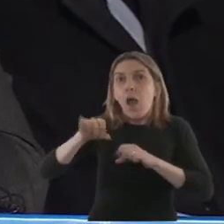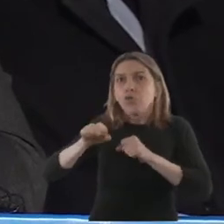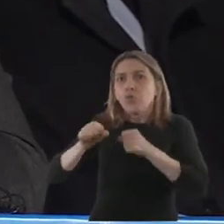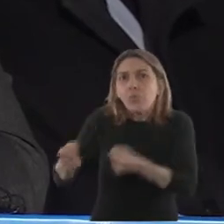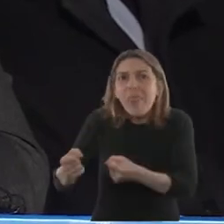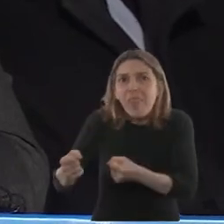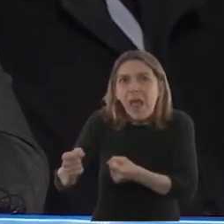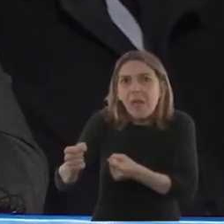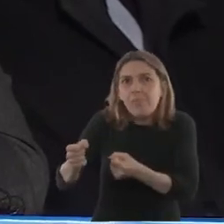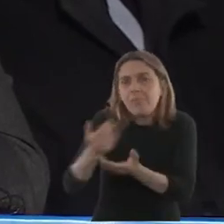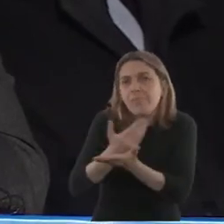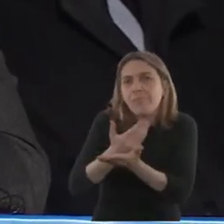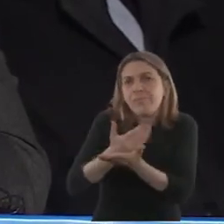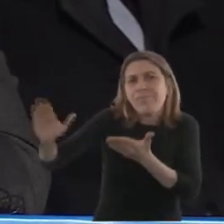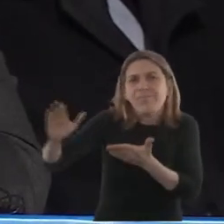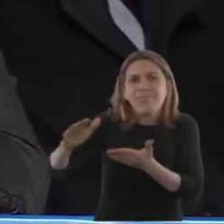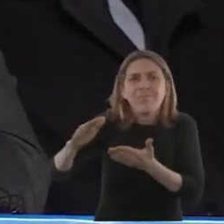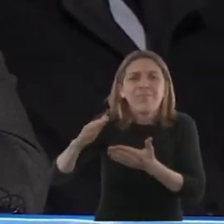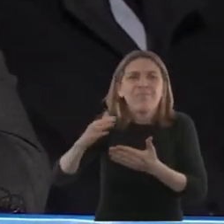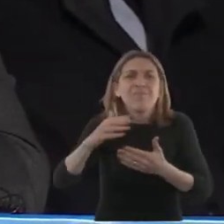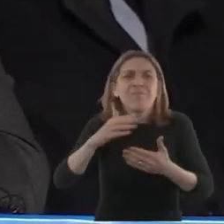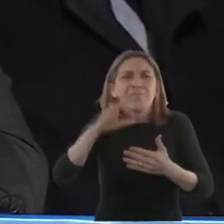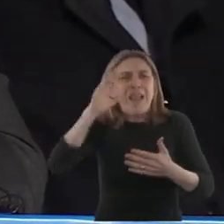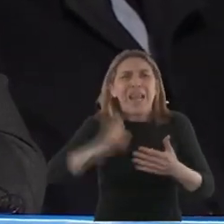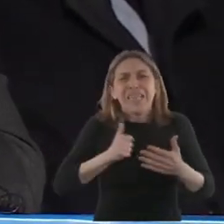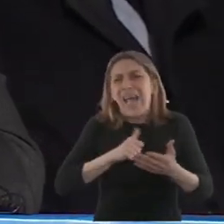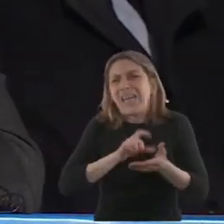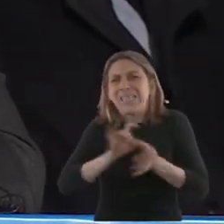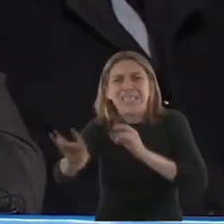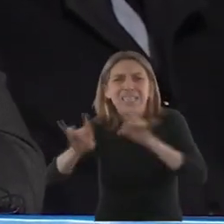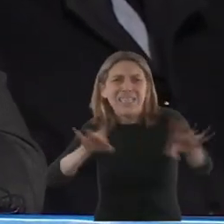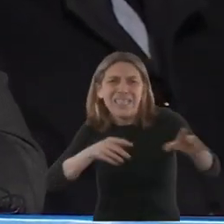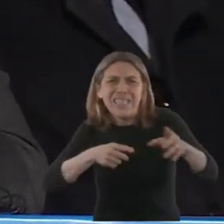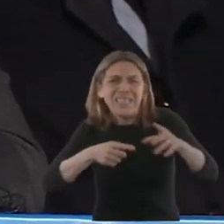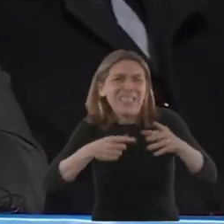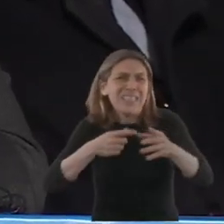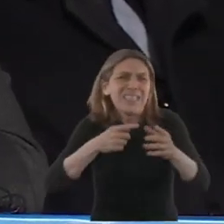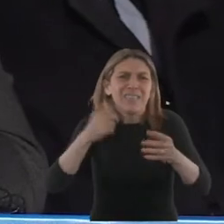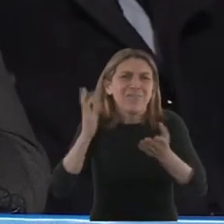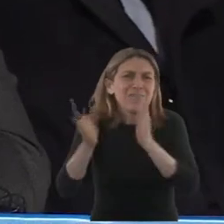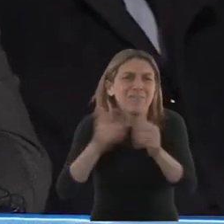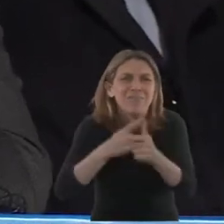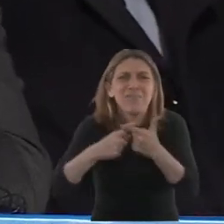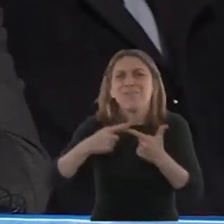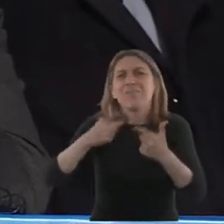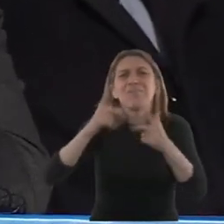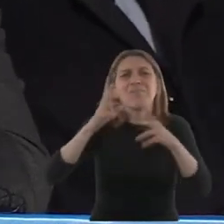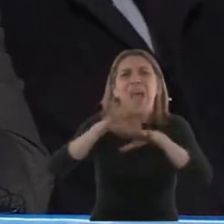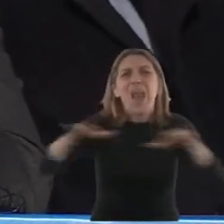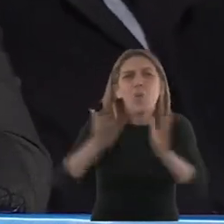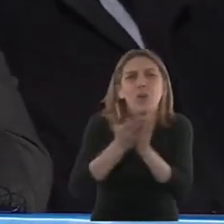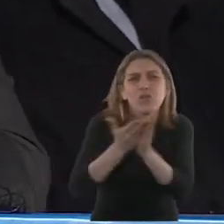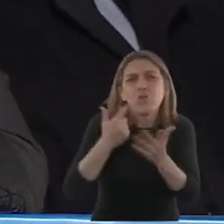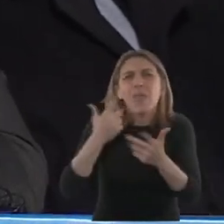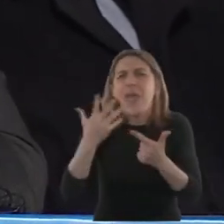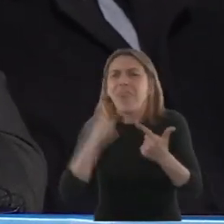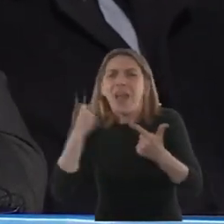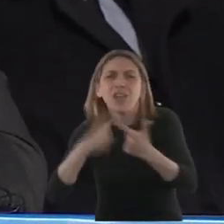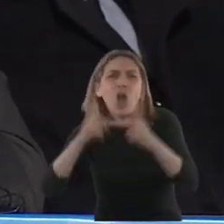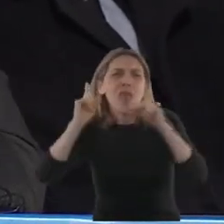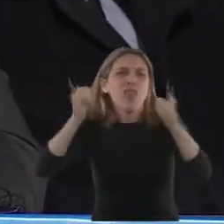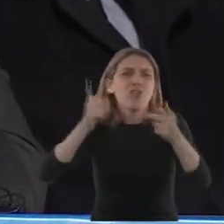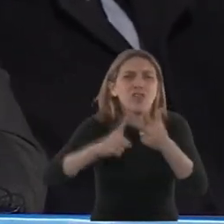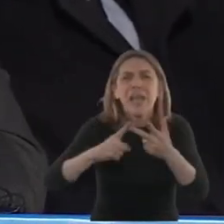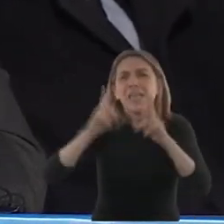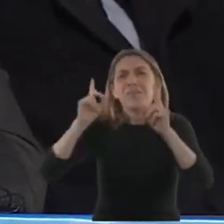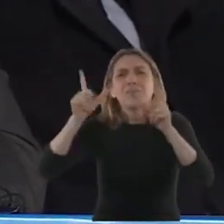expulsa a los golpes a los estudiantes, a los docentes, a los investigadores, a los graduados, a las graduadas, a los no docentes,